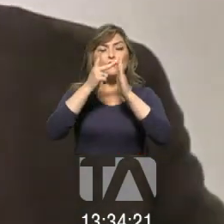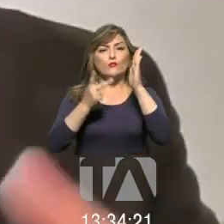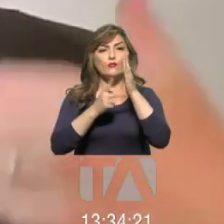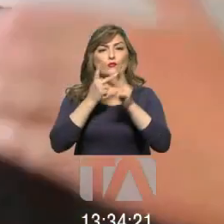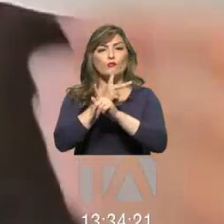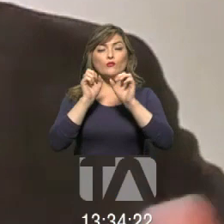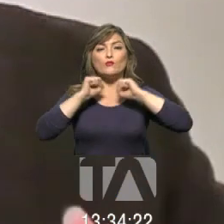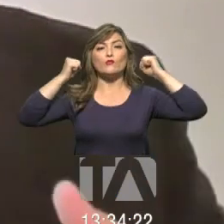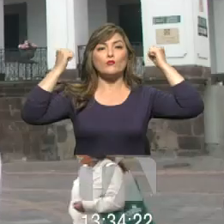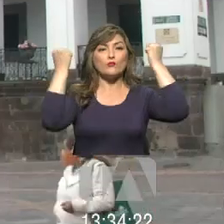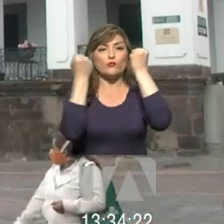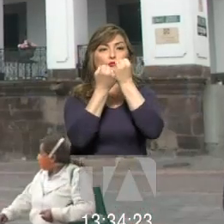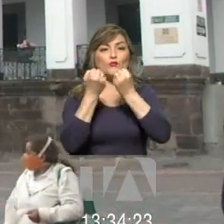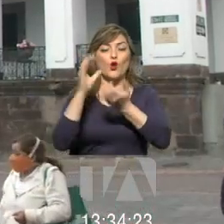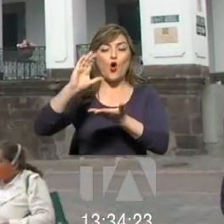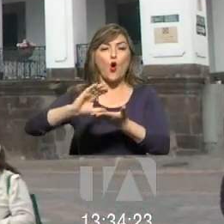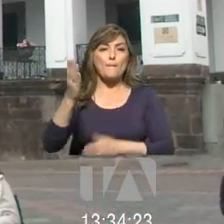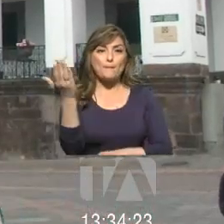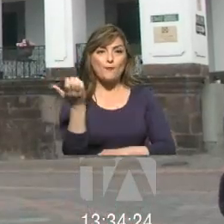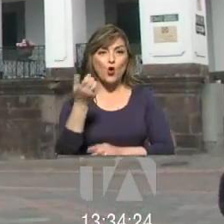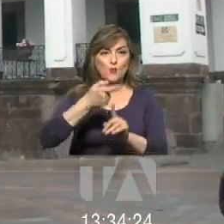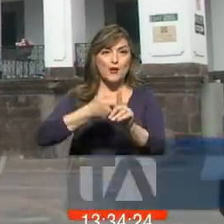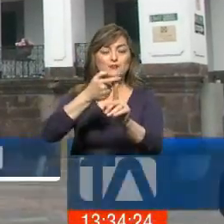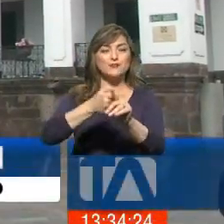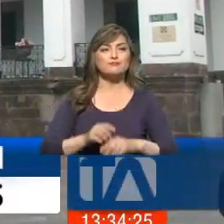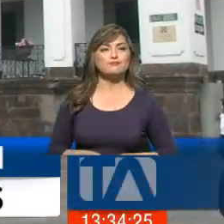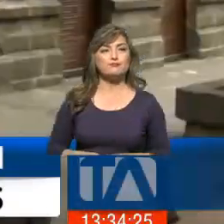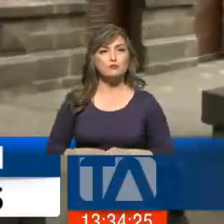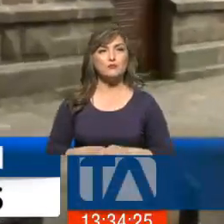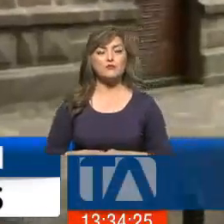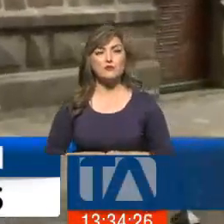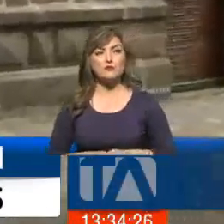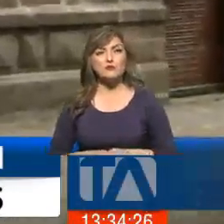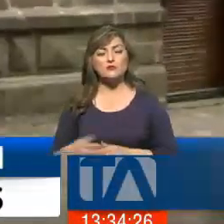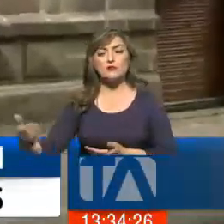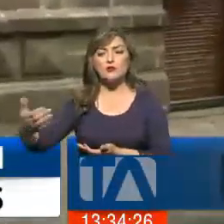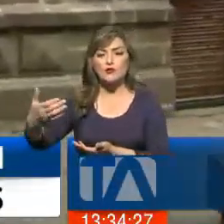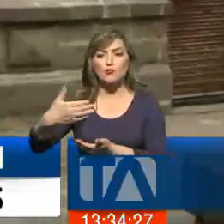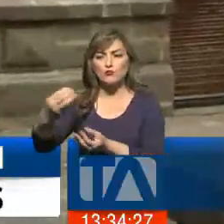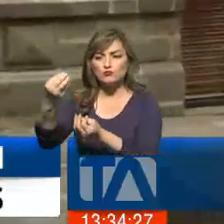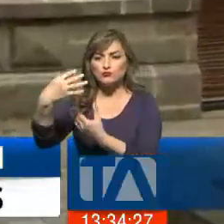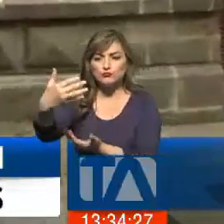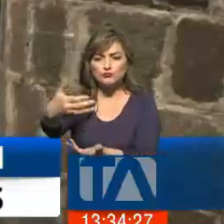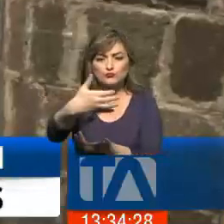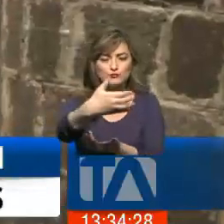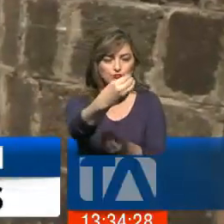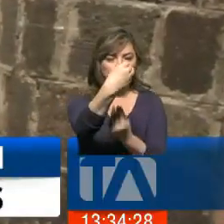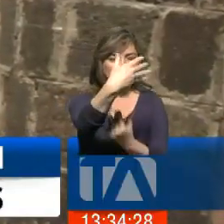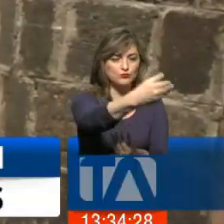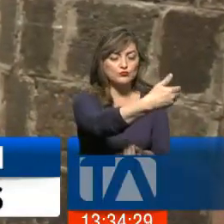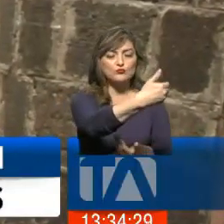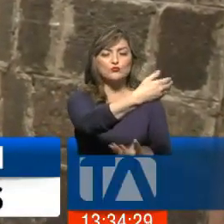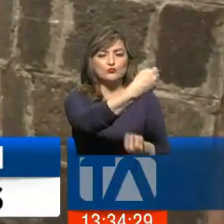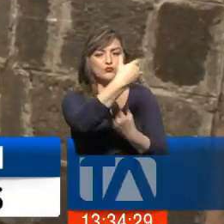de protección social, a los bonos. La información general recopilada de los gabinetes sectoriales del gobierno será pública, dice